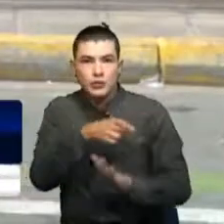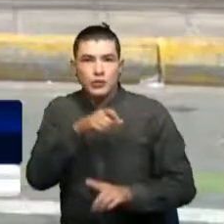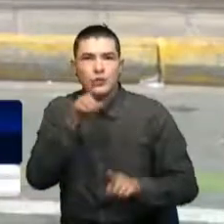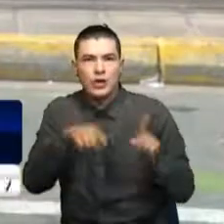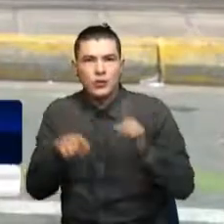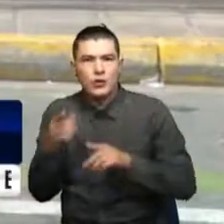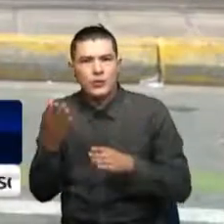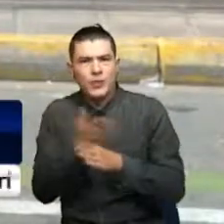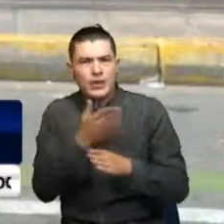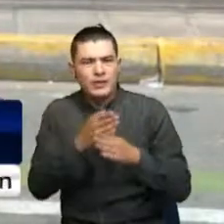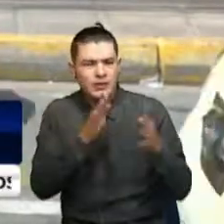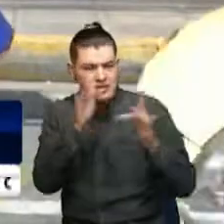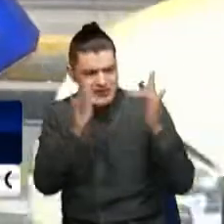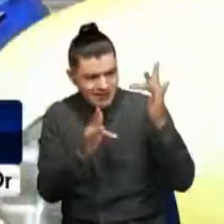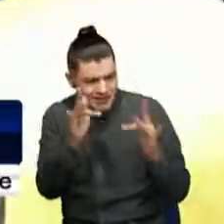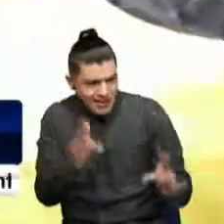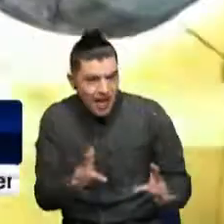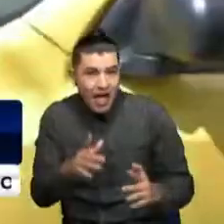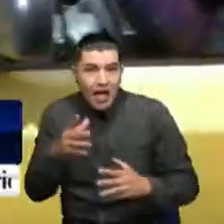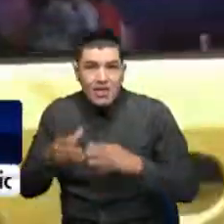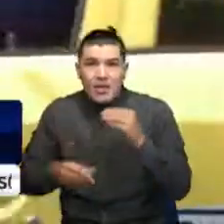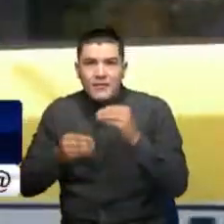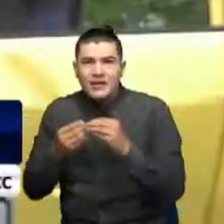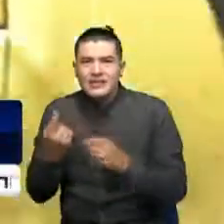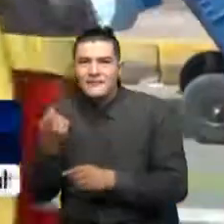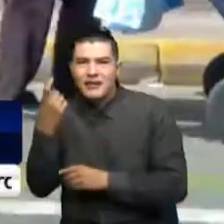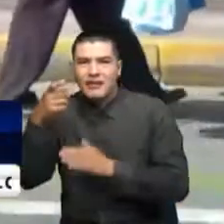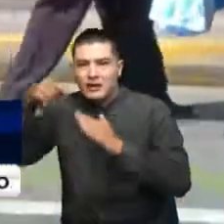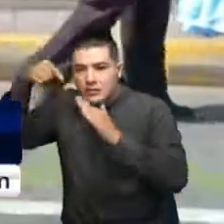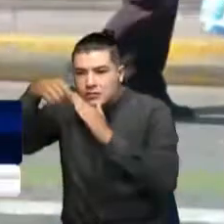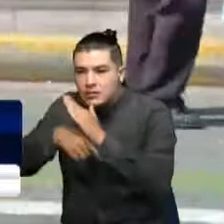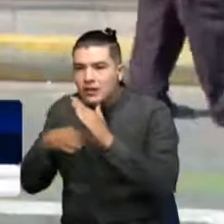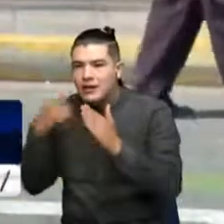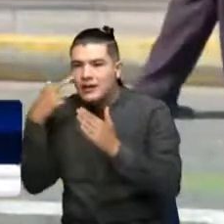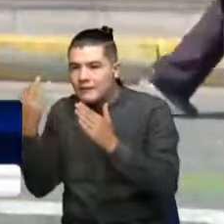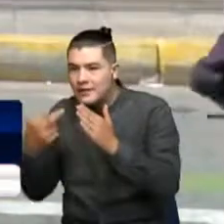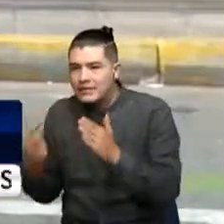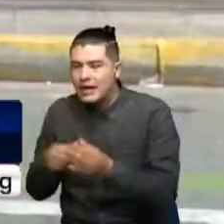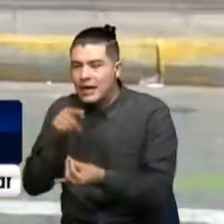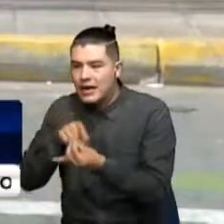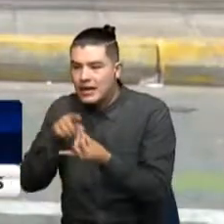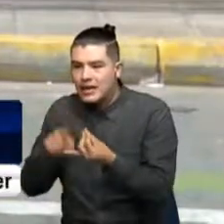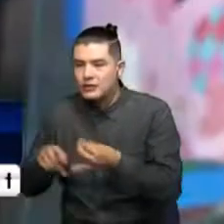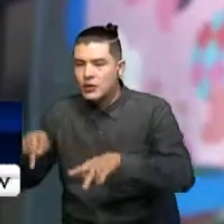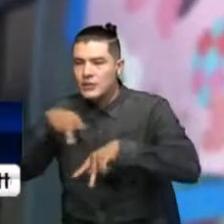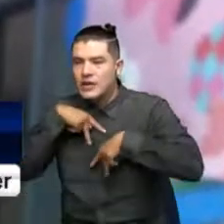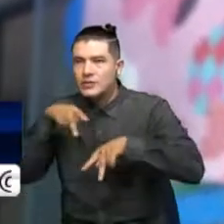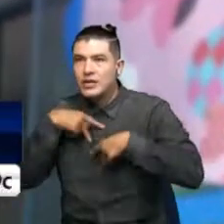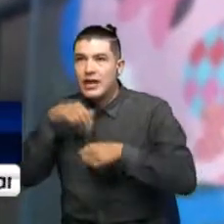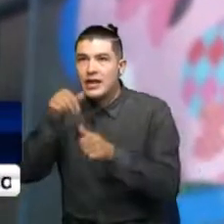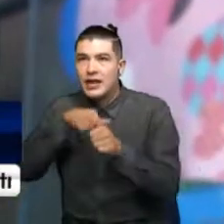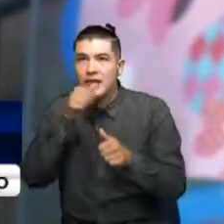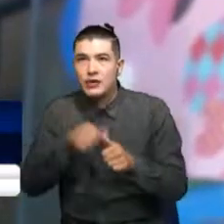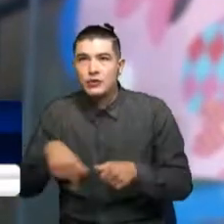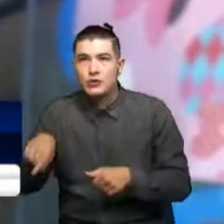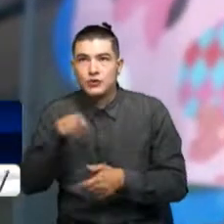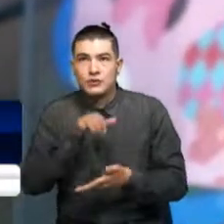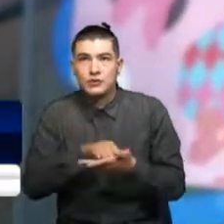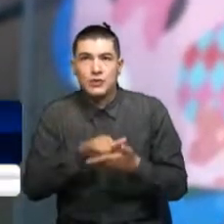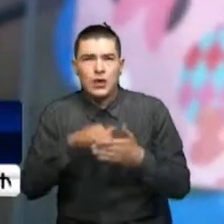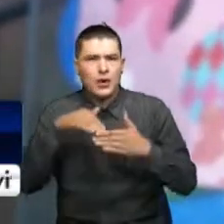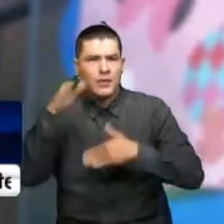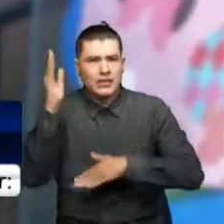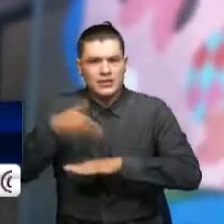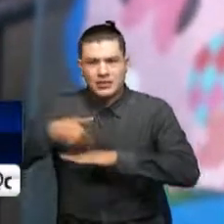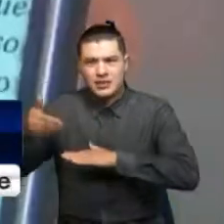y fuera de eso no han revisado en detalle el caso personal de cada uno la mayoría de las reclamaciones